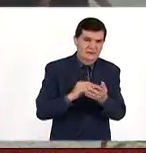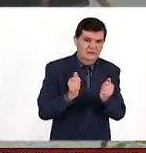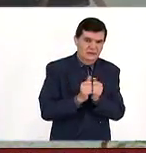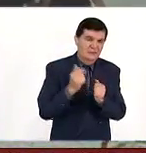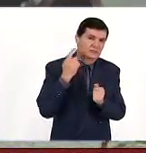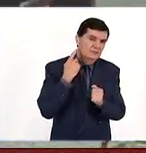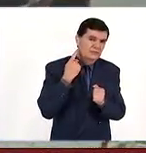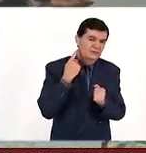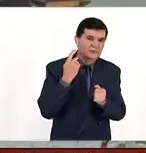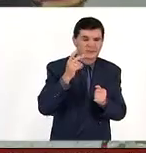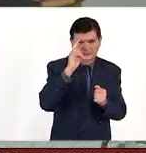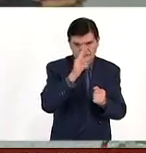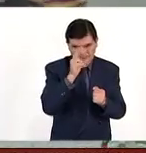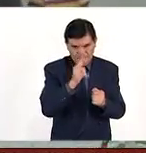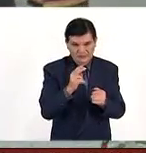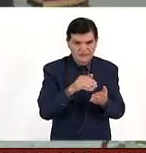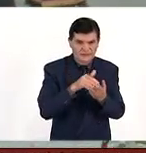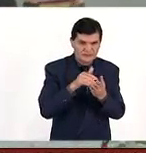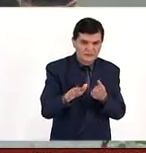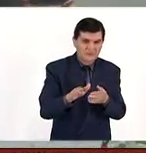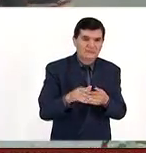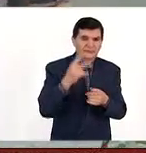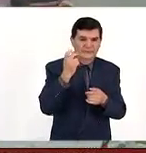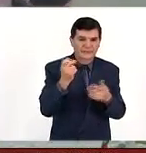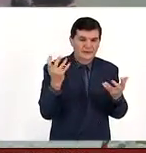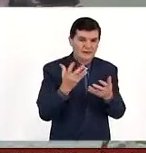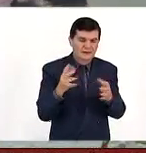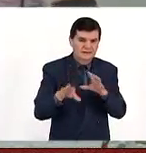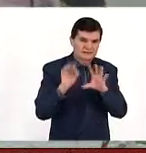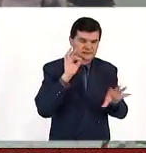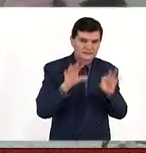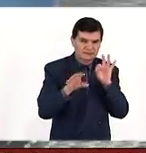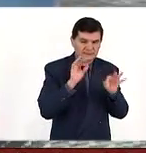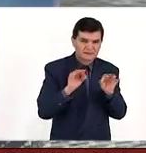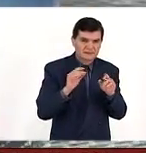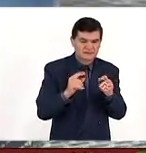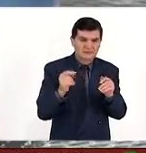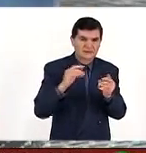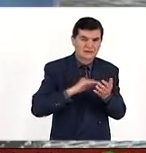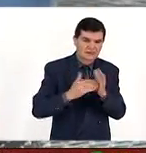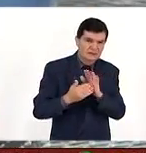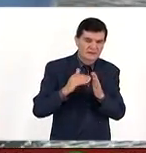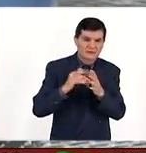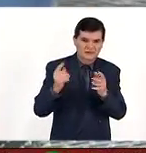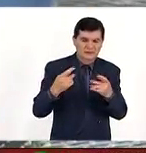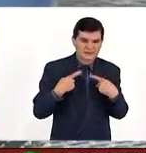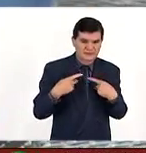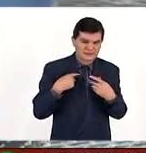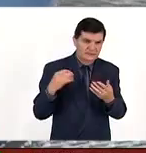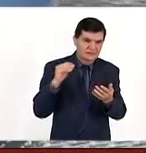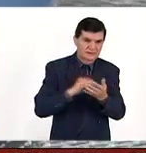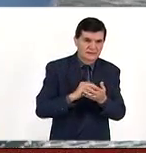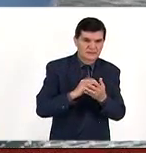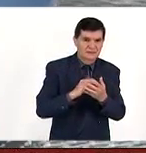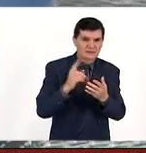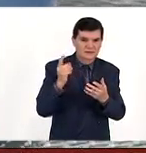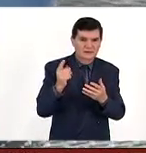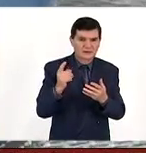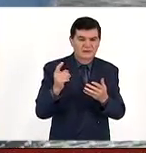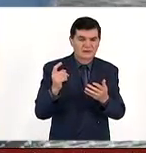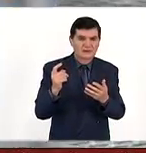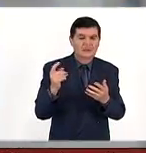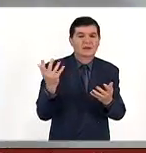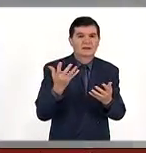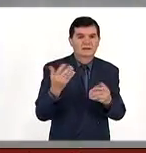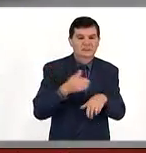con una política restrictiva y de expulsión en donde se seleccionarán a los refugiados que clasifiquen de acuerdo a los parámetros que estipulen